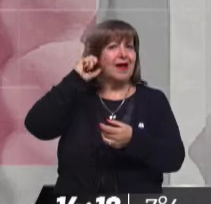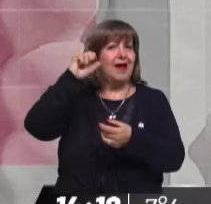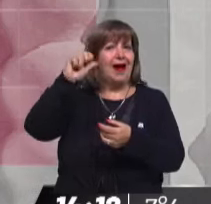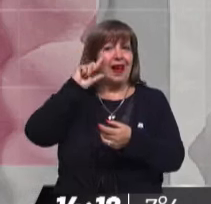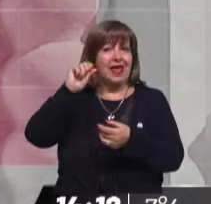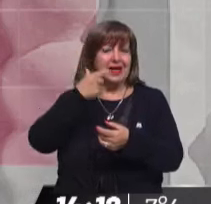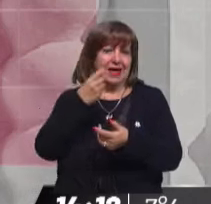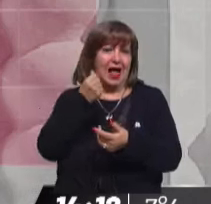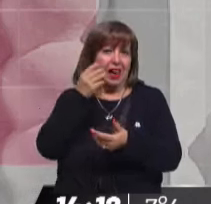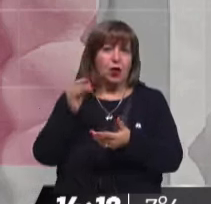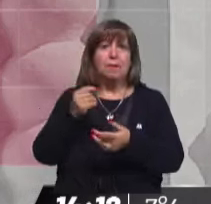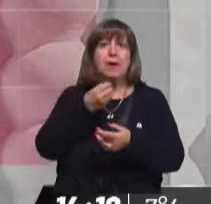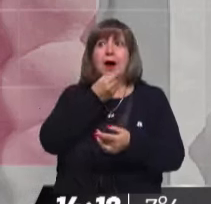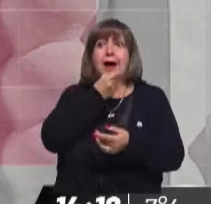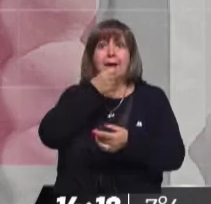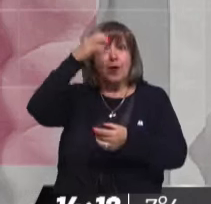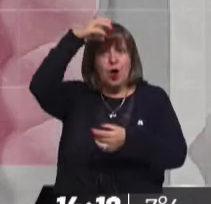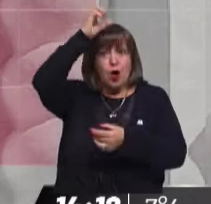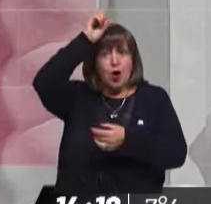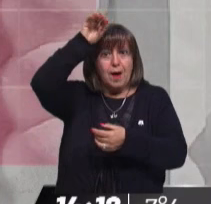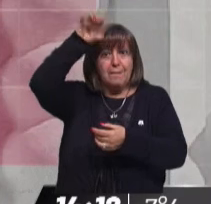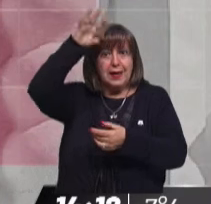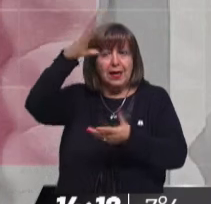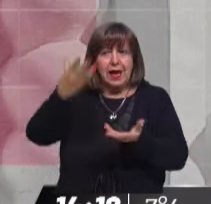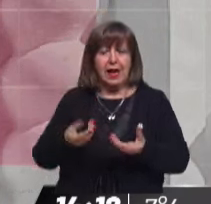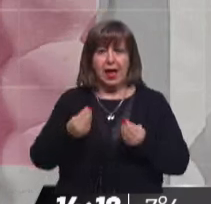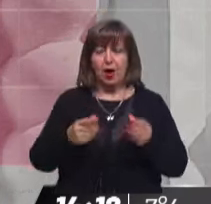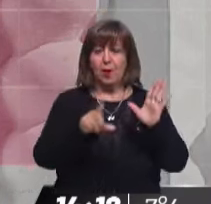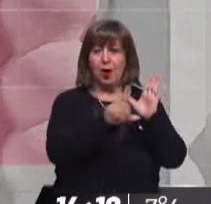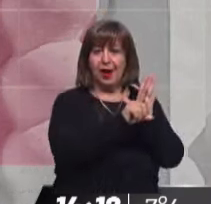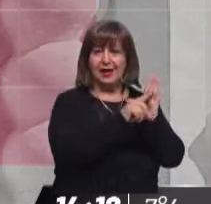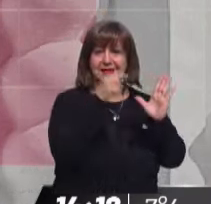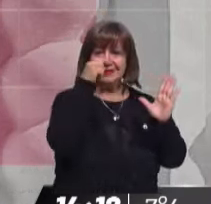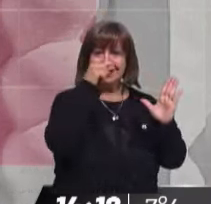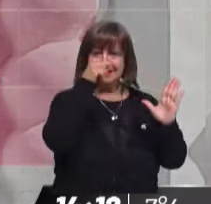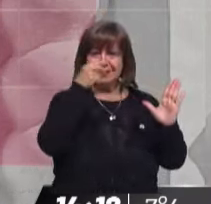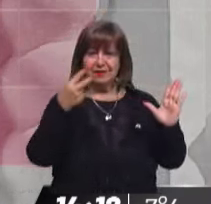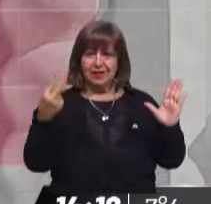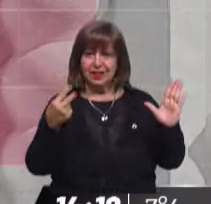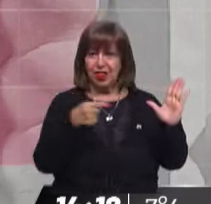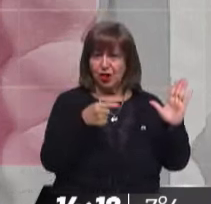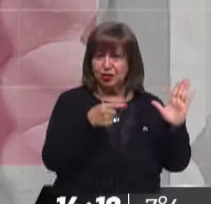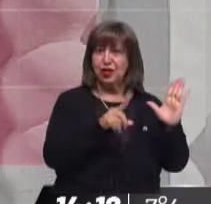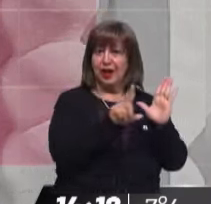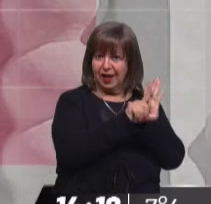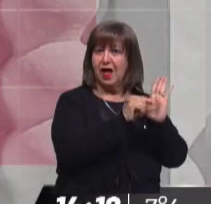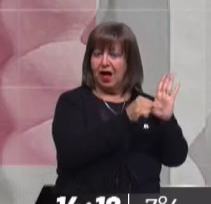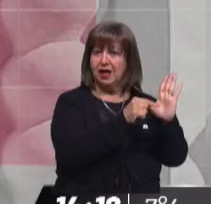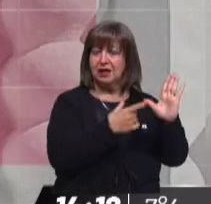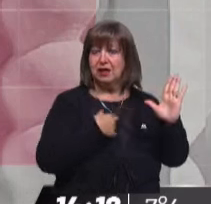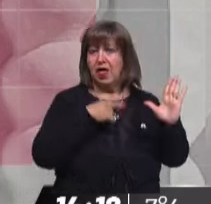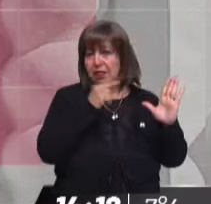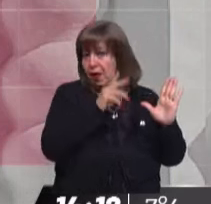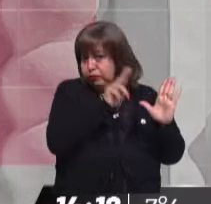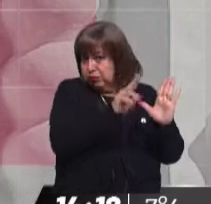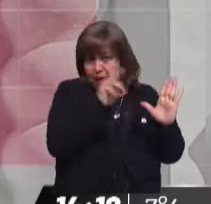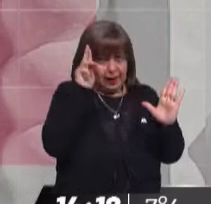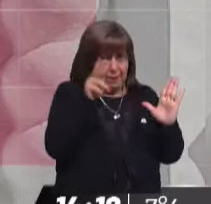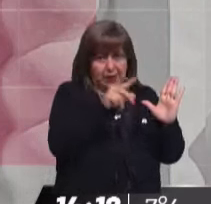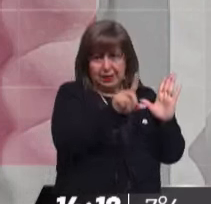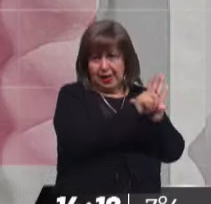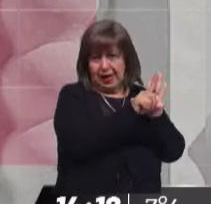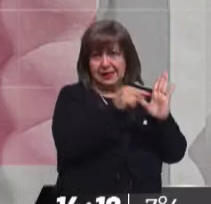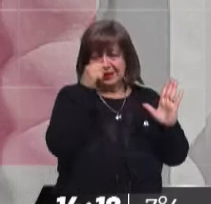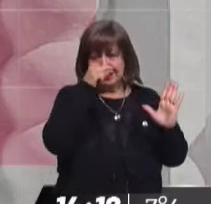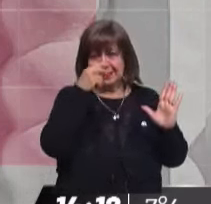en el caso de la minería, por ejemplo, nosotros tenemos una ley marco, que es la 7722, y de eso Mendoza no se va a mover.